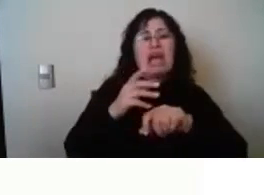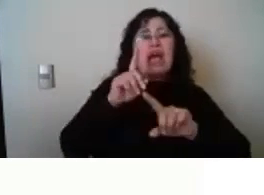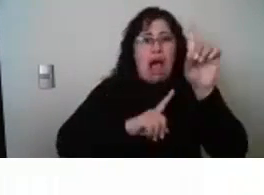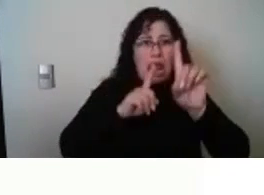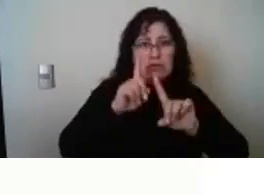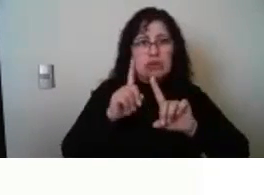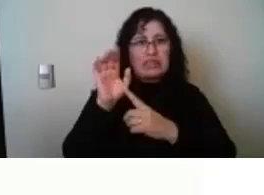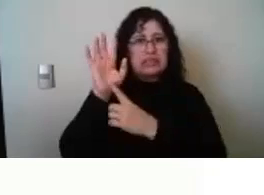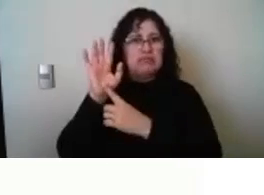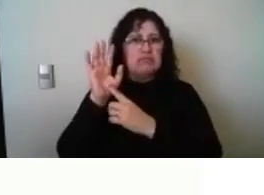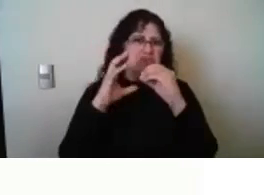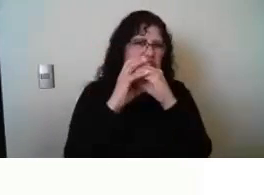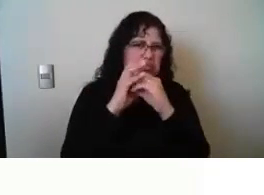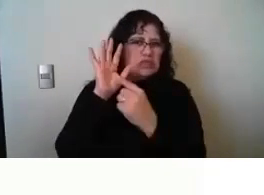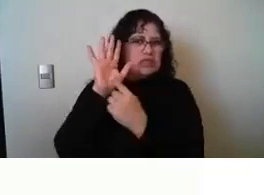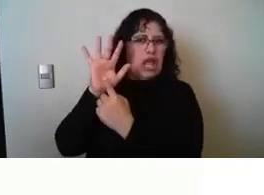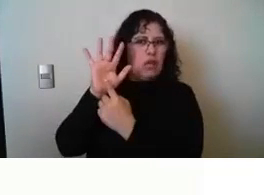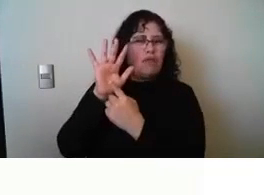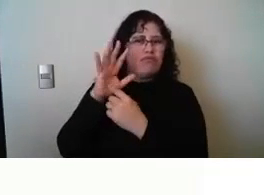que están asociadas ahí y mantienen